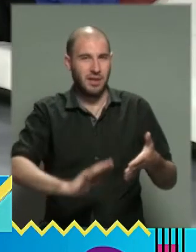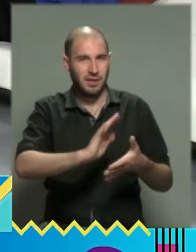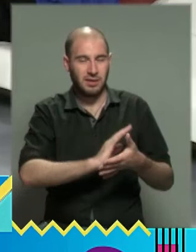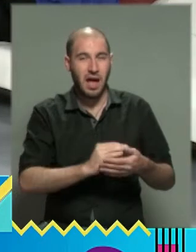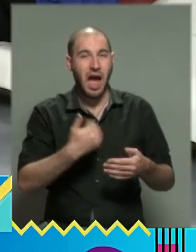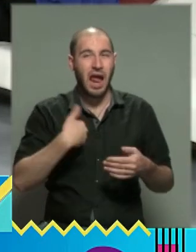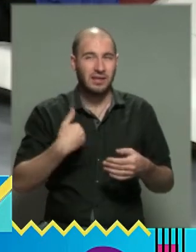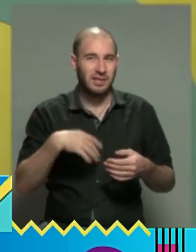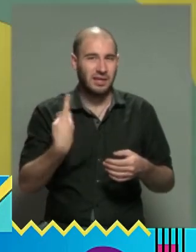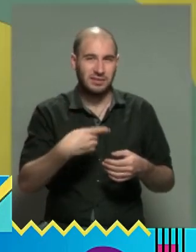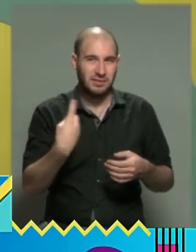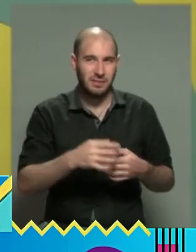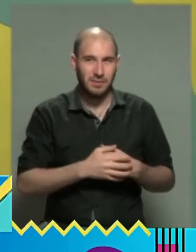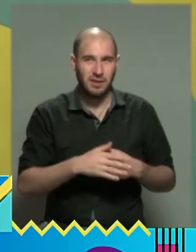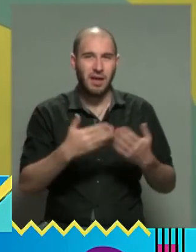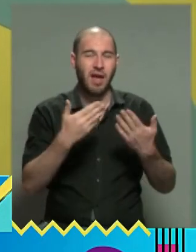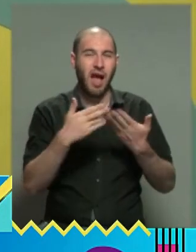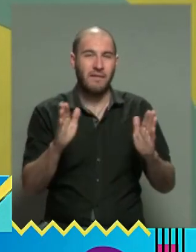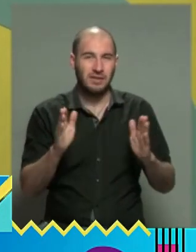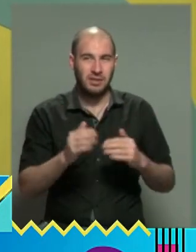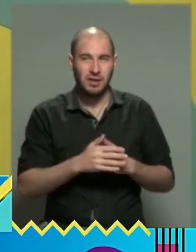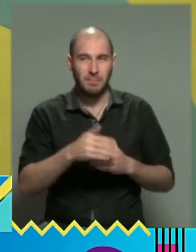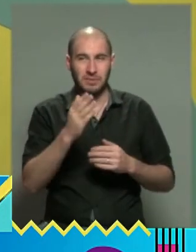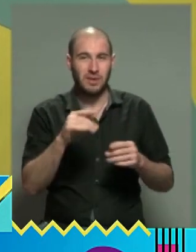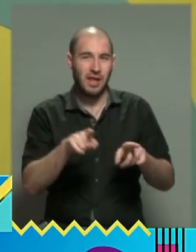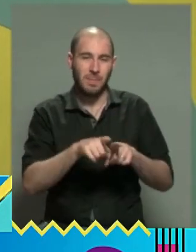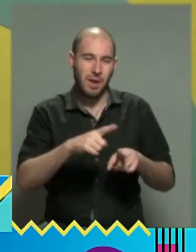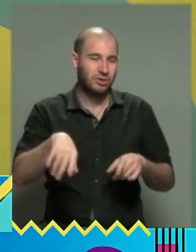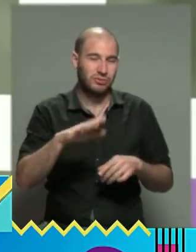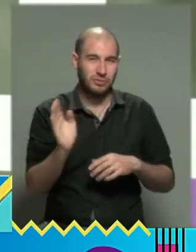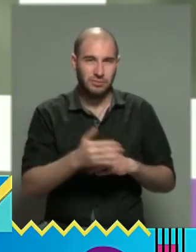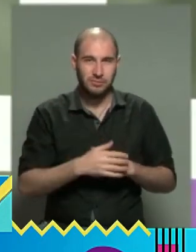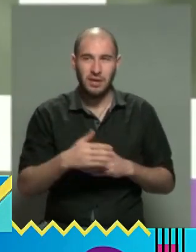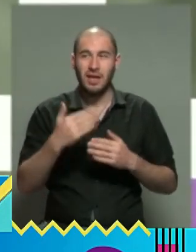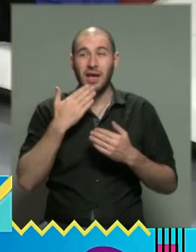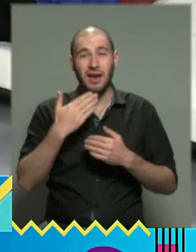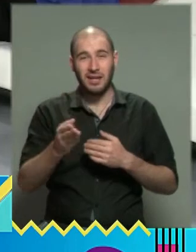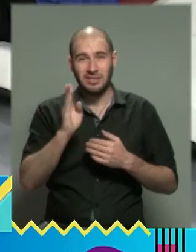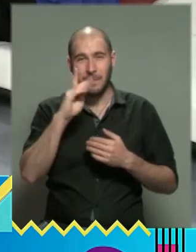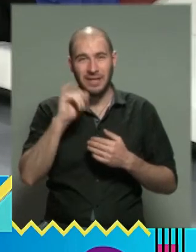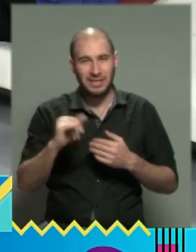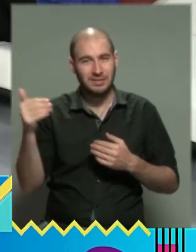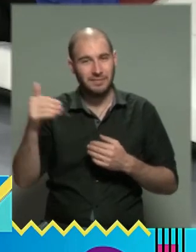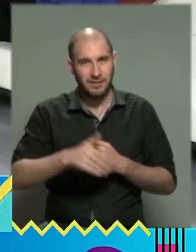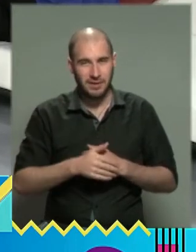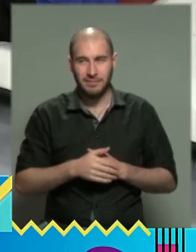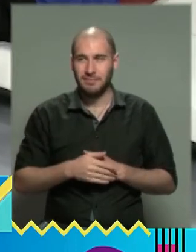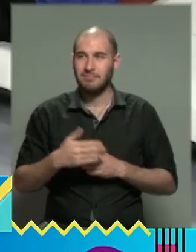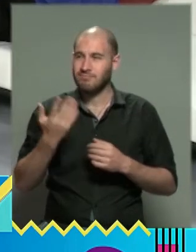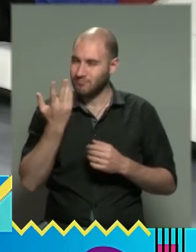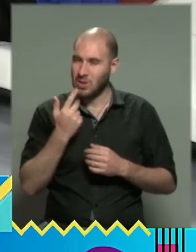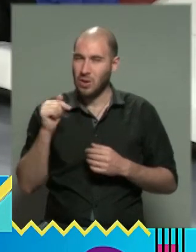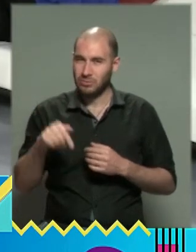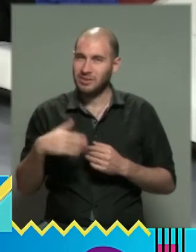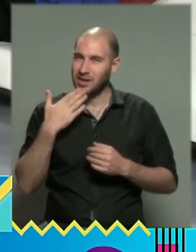cierto? La Argentina siempre ha estado abierta a todos nuestros hermanos, así que bueno. Bien. Beatriz, muchísimas gracias por haber estado en el programa. Ha sido un